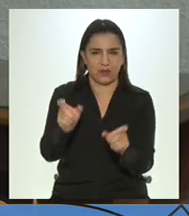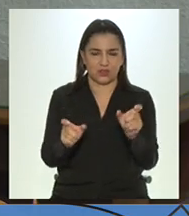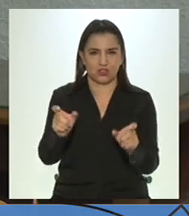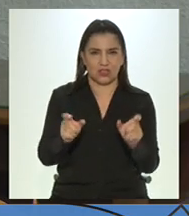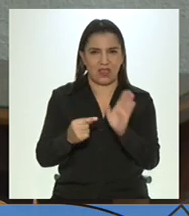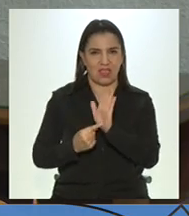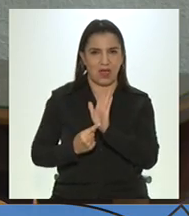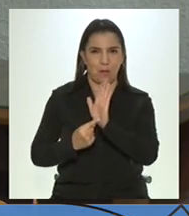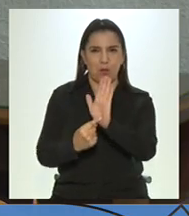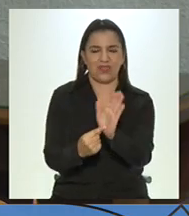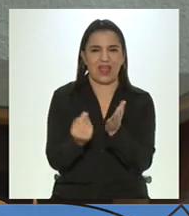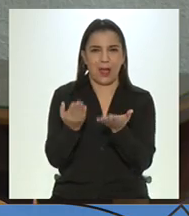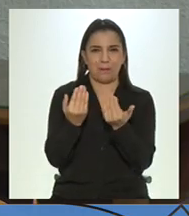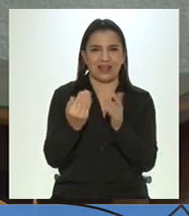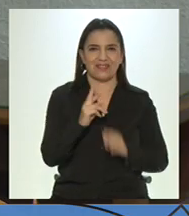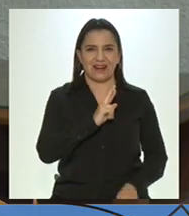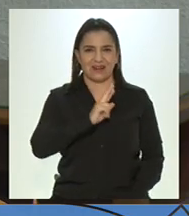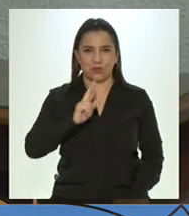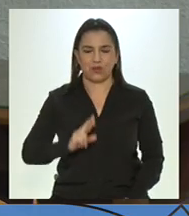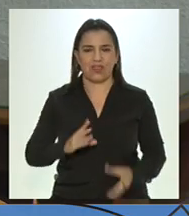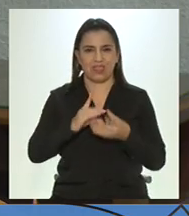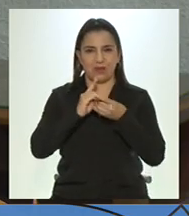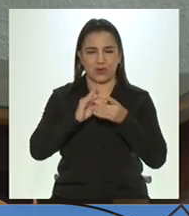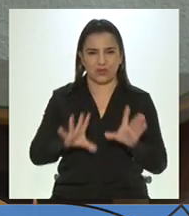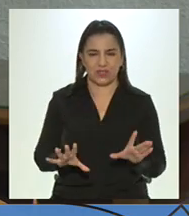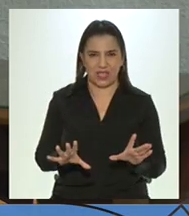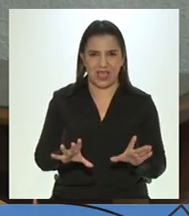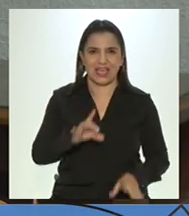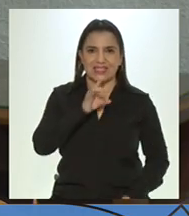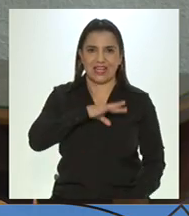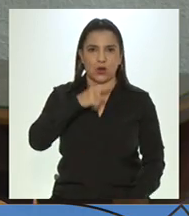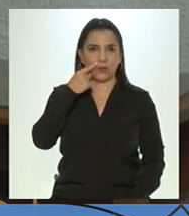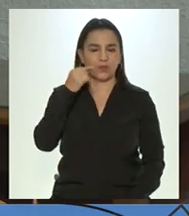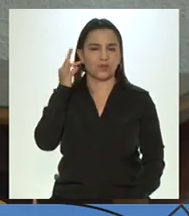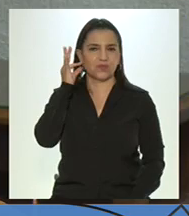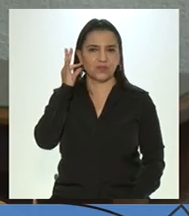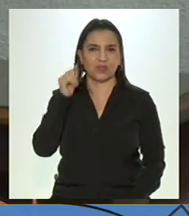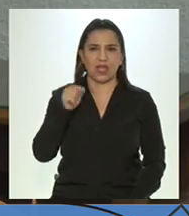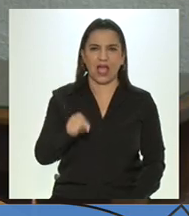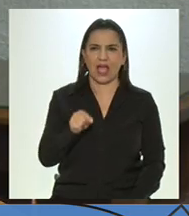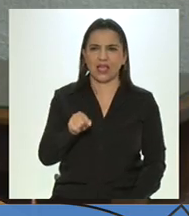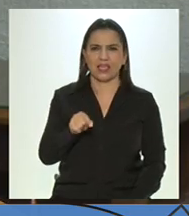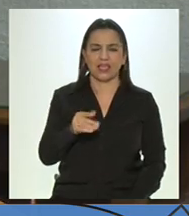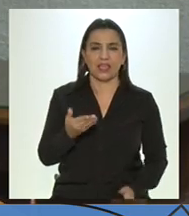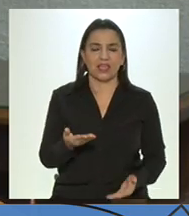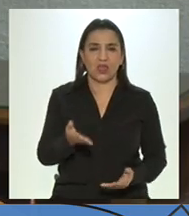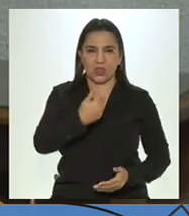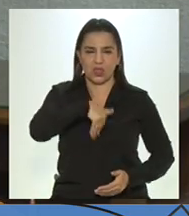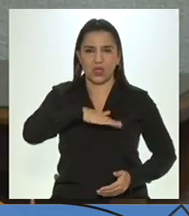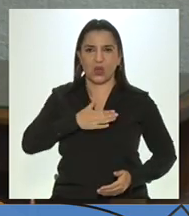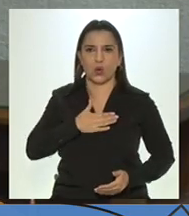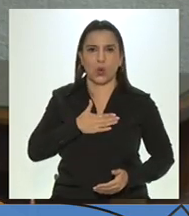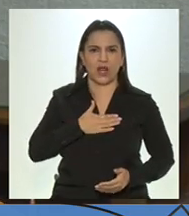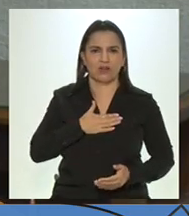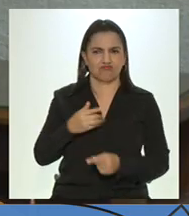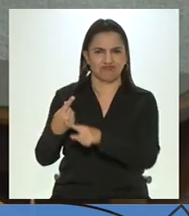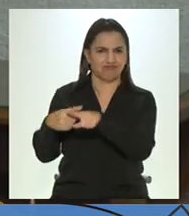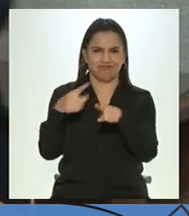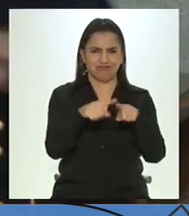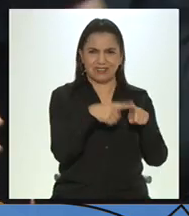republicanas y democráticas de chilenas y chilenos acrisoladas por nuestra plurinacionalidad